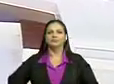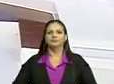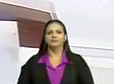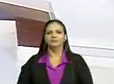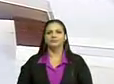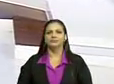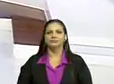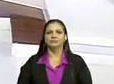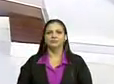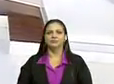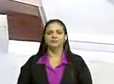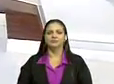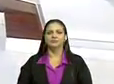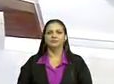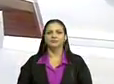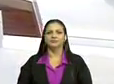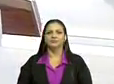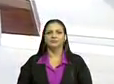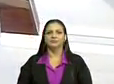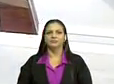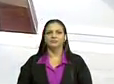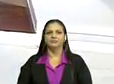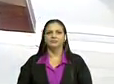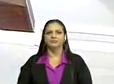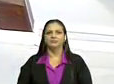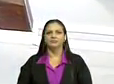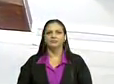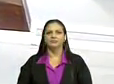A ver. Ahora. ¡Cupachi!